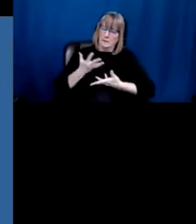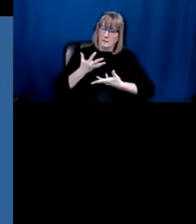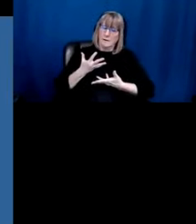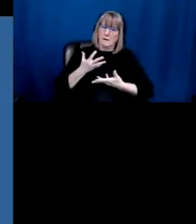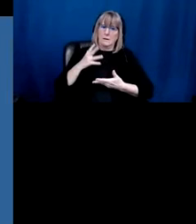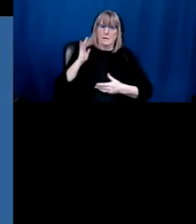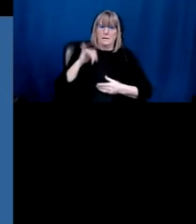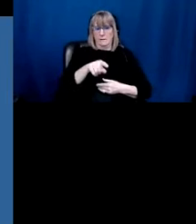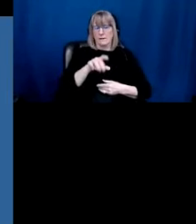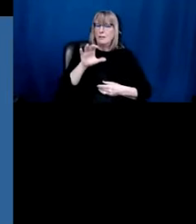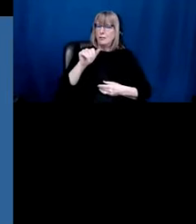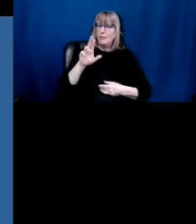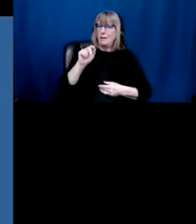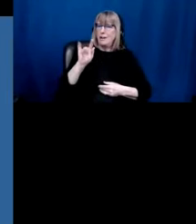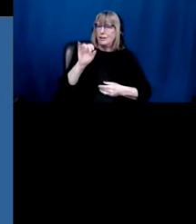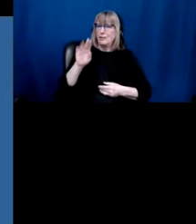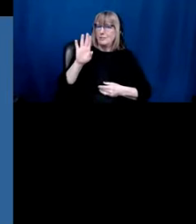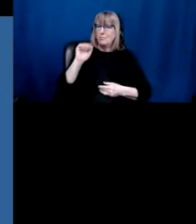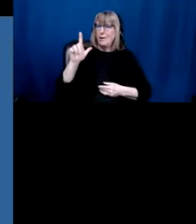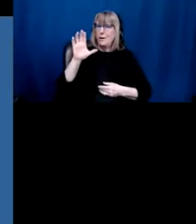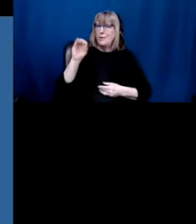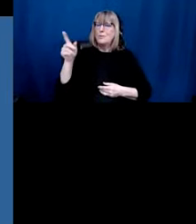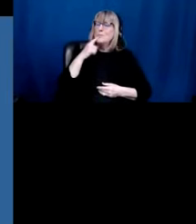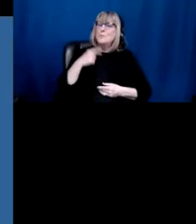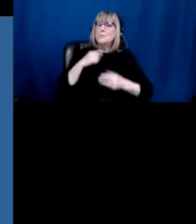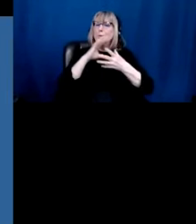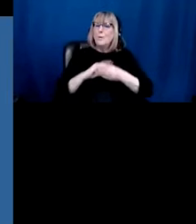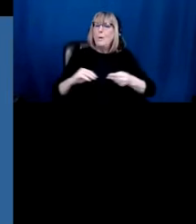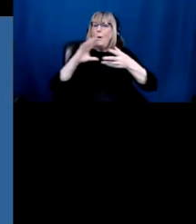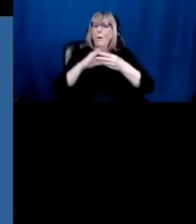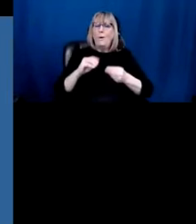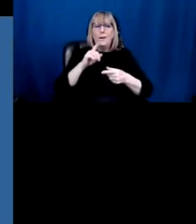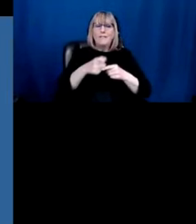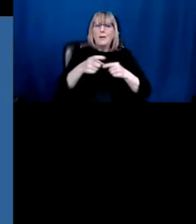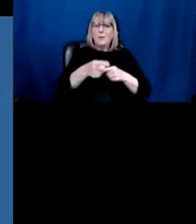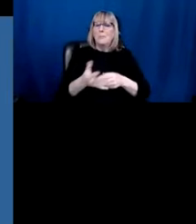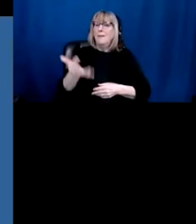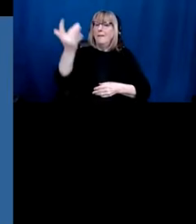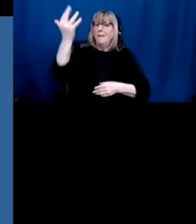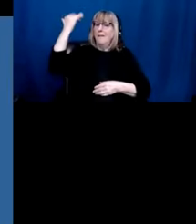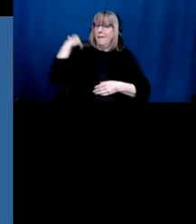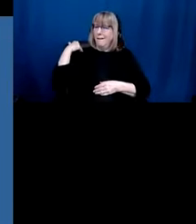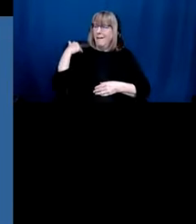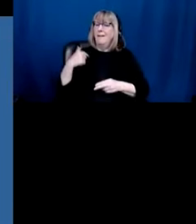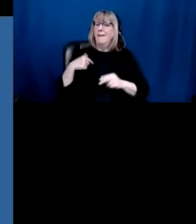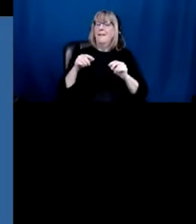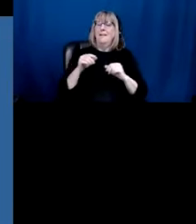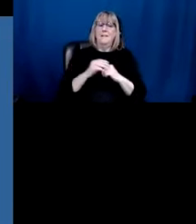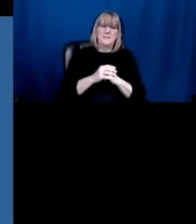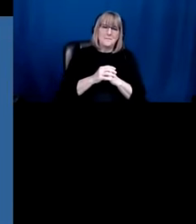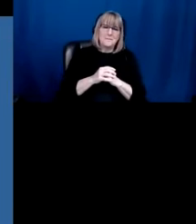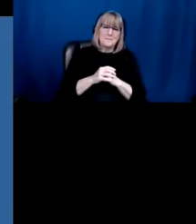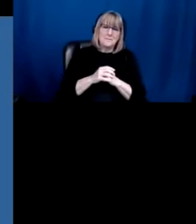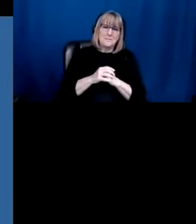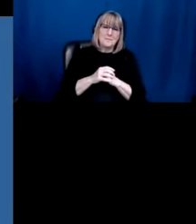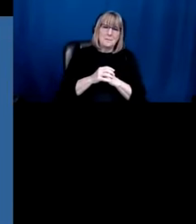compramos de el padre de mi padrastro. Él nos había dicho que el edificio antes era el salón